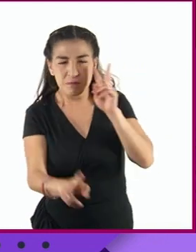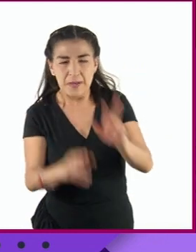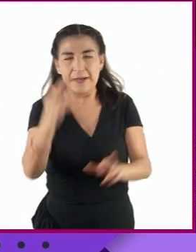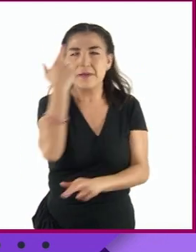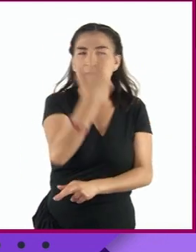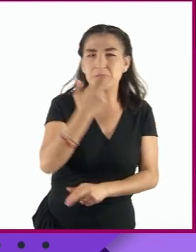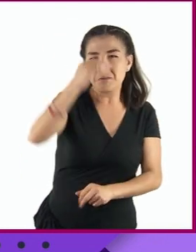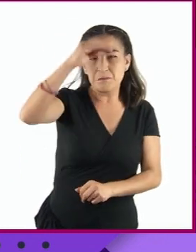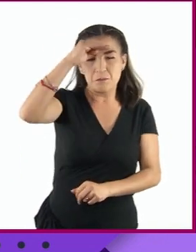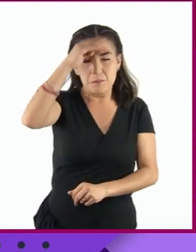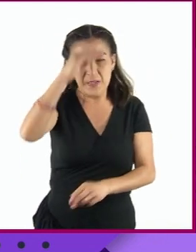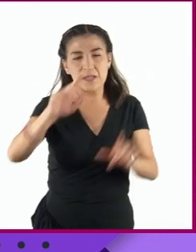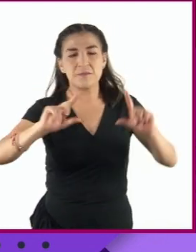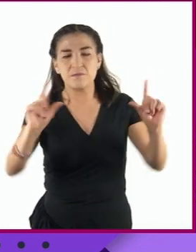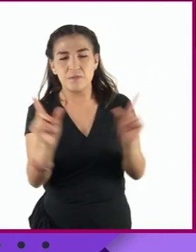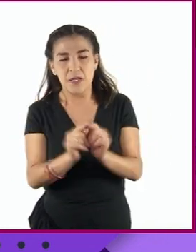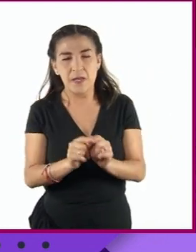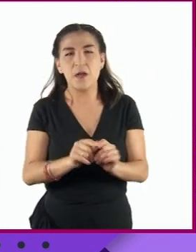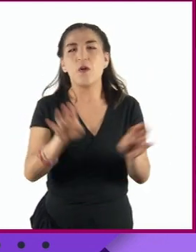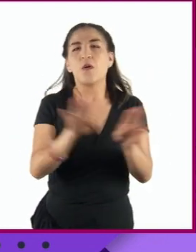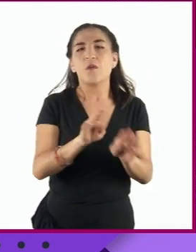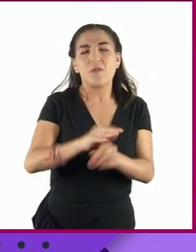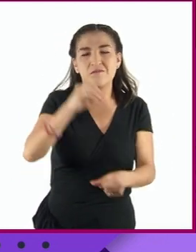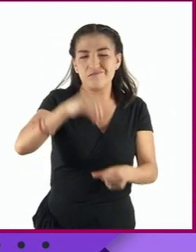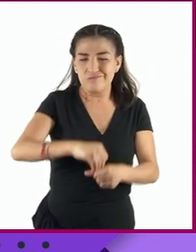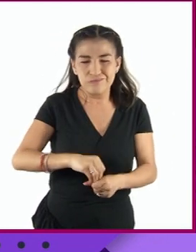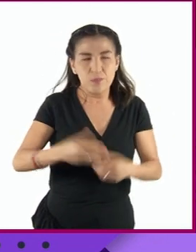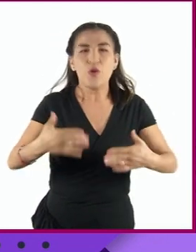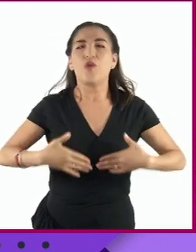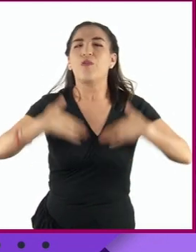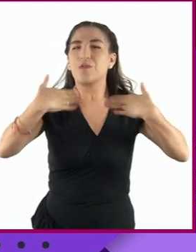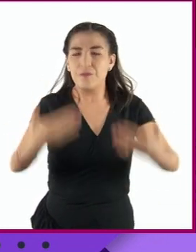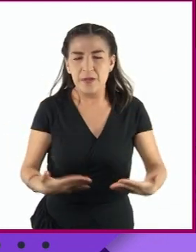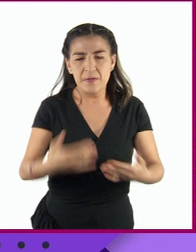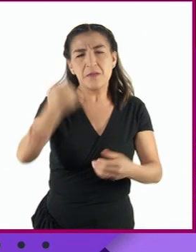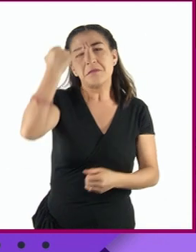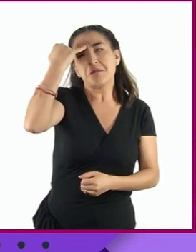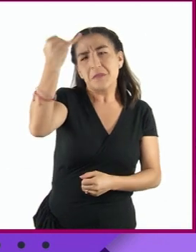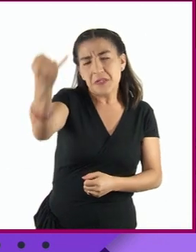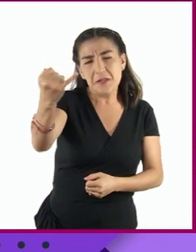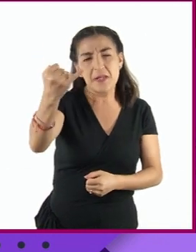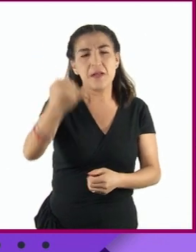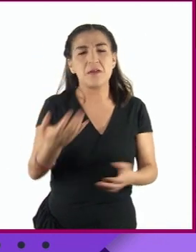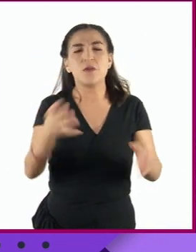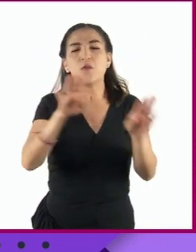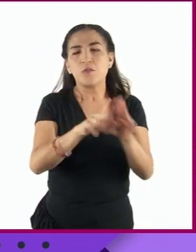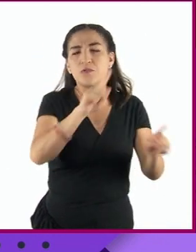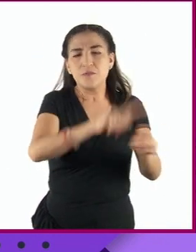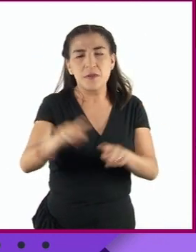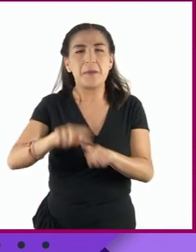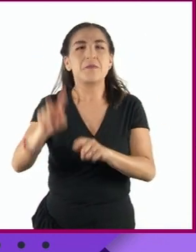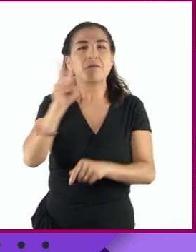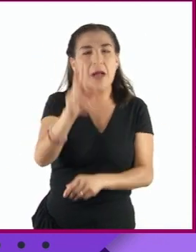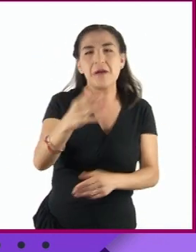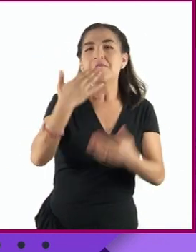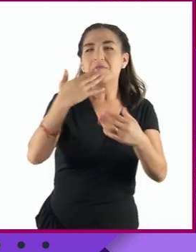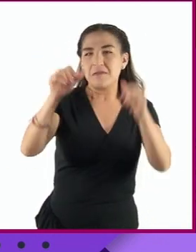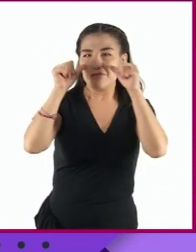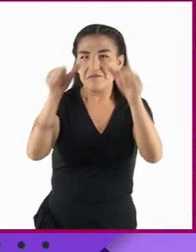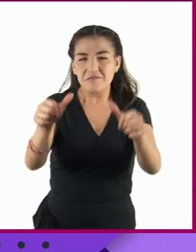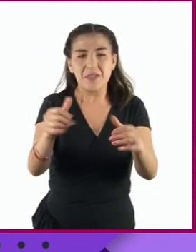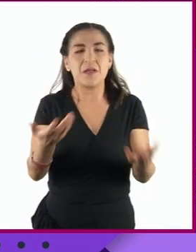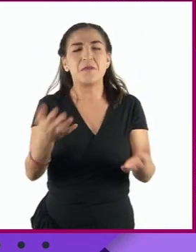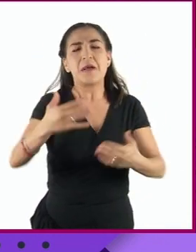analítico, sintético, discreto, confiable, creativo, con capacidad de escucha,